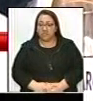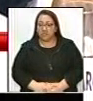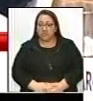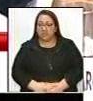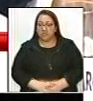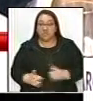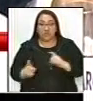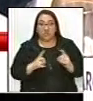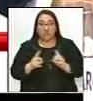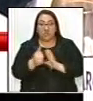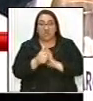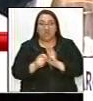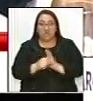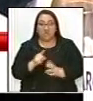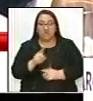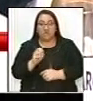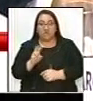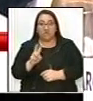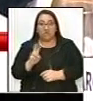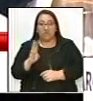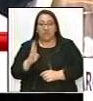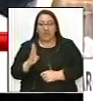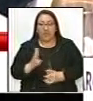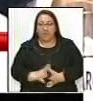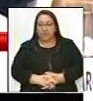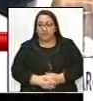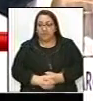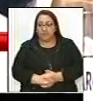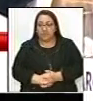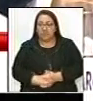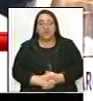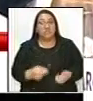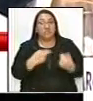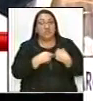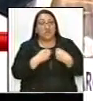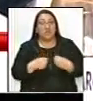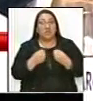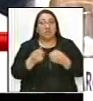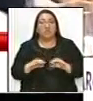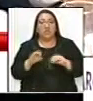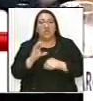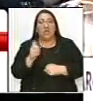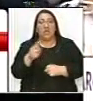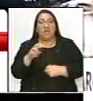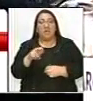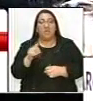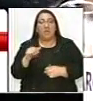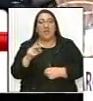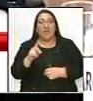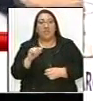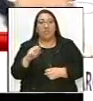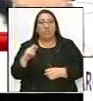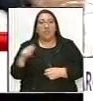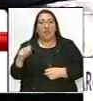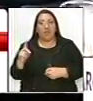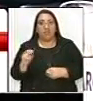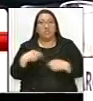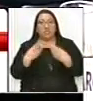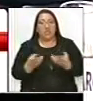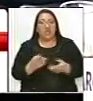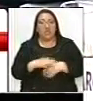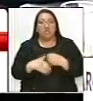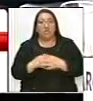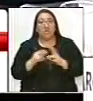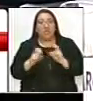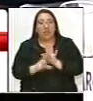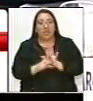En debate, el artículo 102B. Son atribuciones exclusivas de la Cámara de Diputados. 1. Delegar en el Poder Ejecutivo la facultad